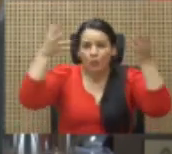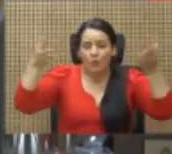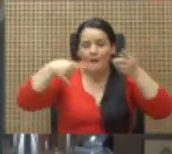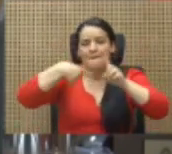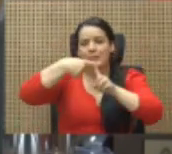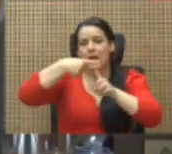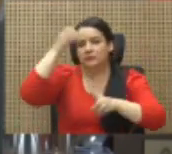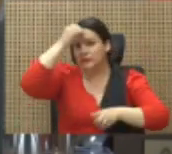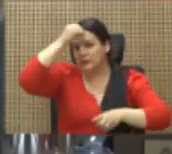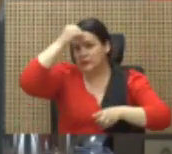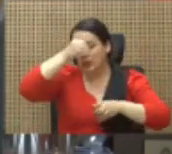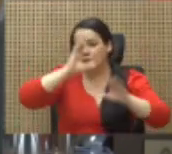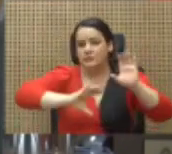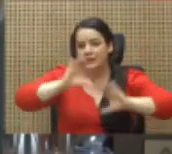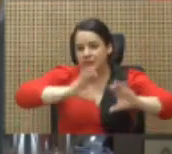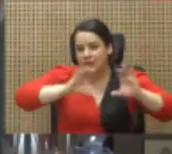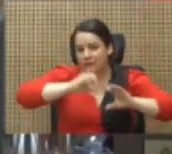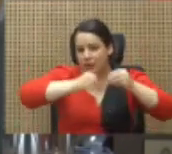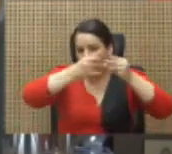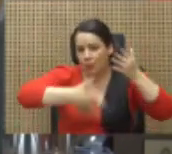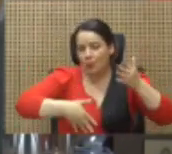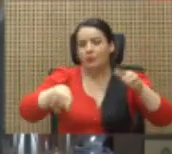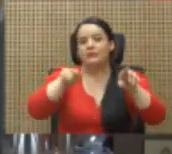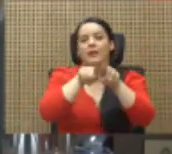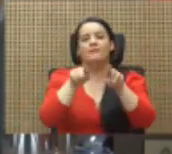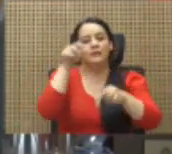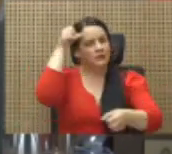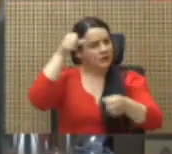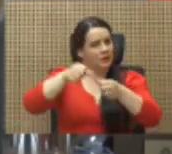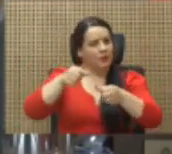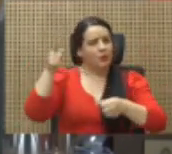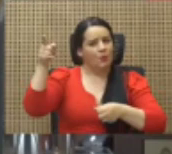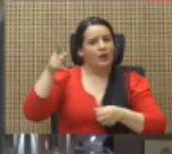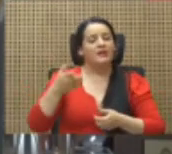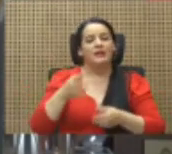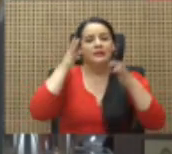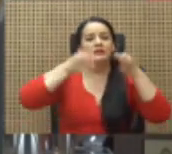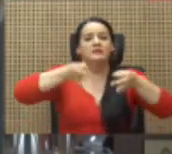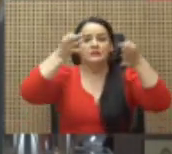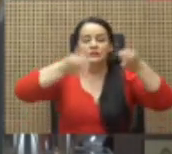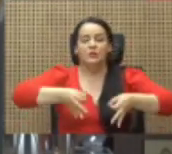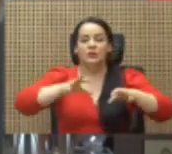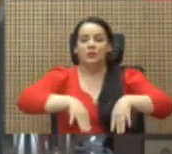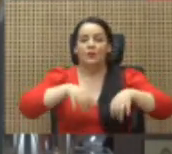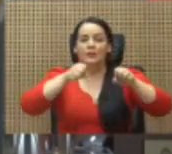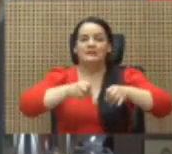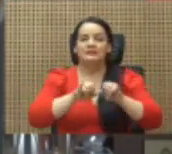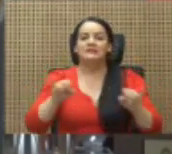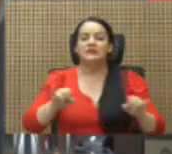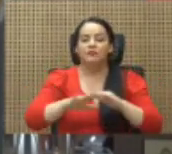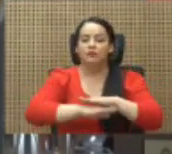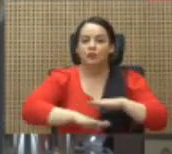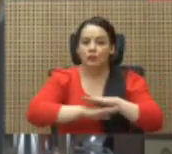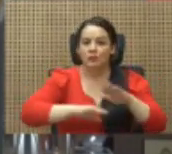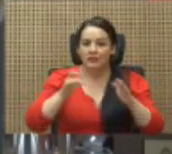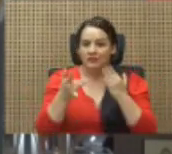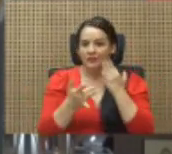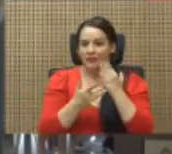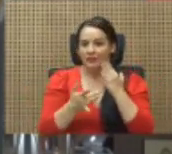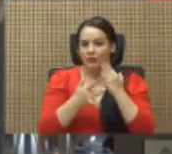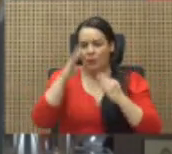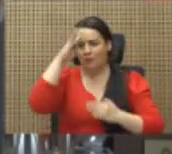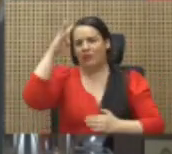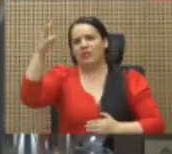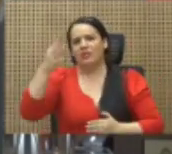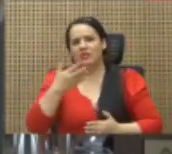criterios científicos. De seguido nos recuerdan las decisiones tomadas sin fundamento técnico, de